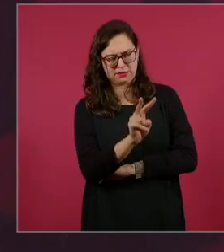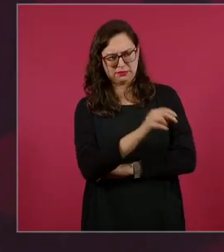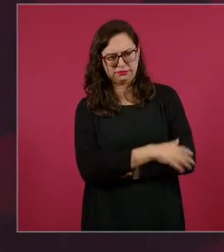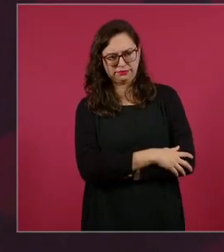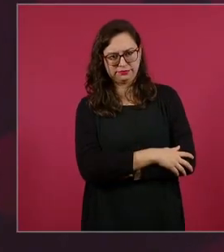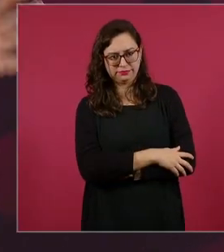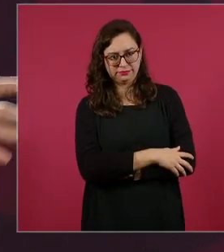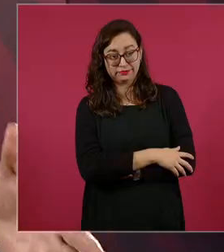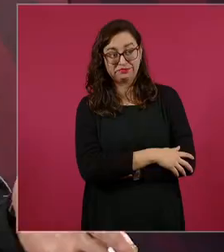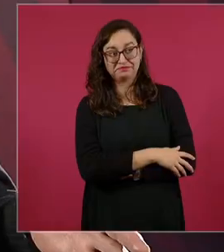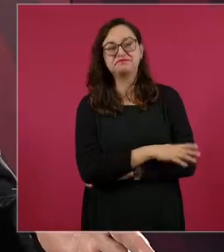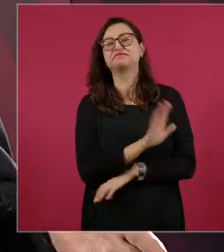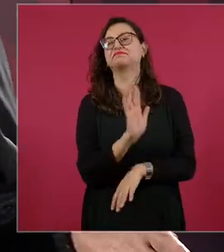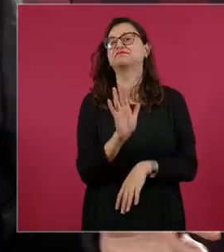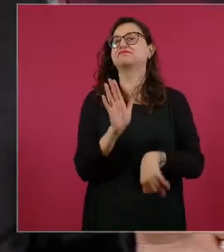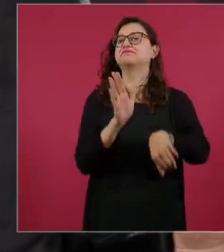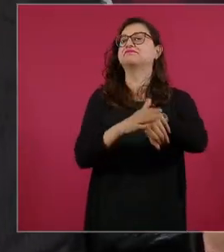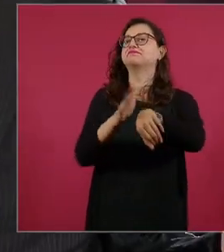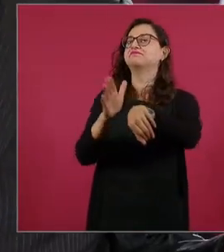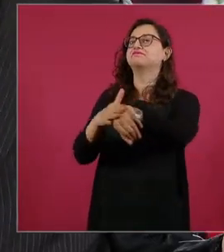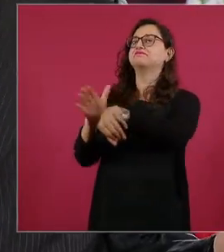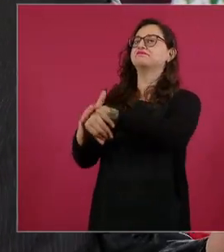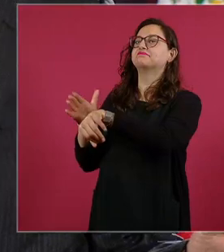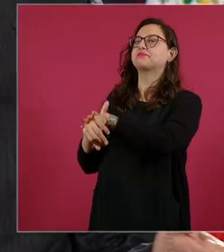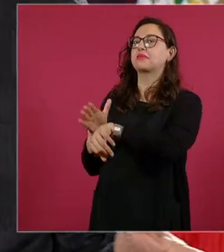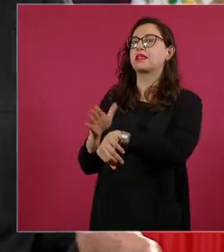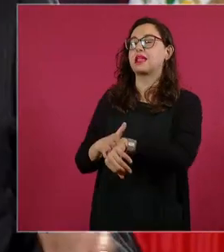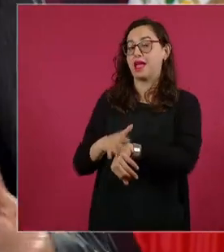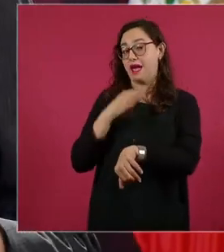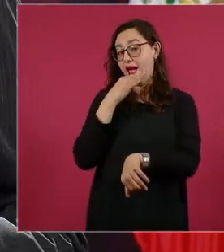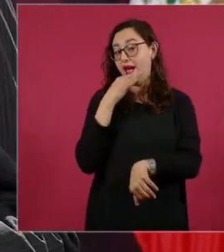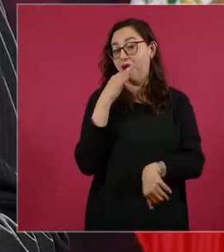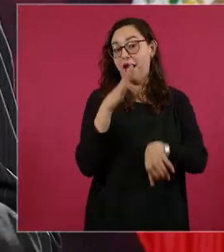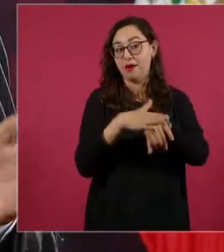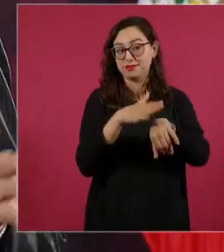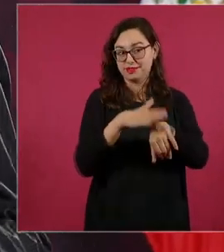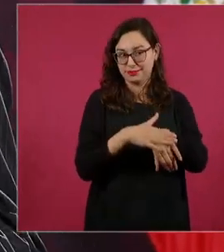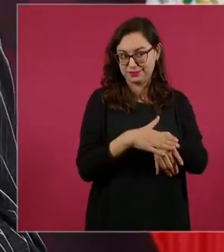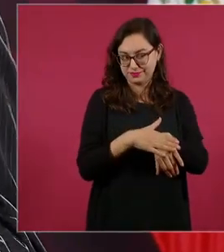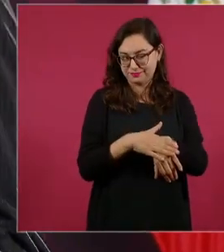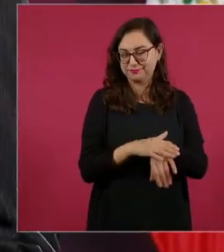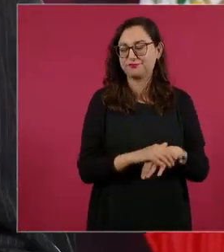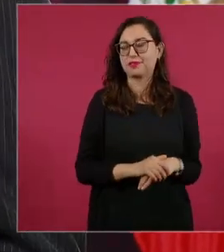les aseguro si eran siete que van a ser